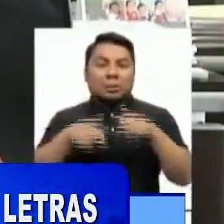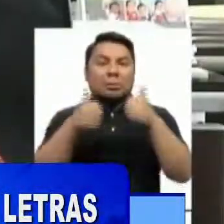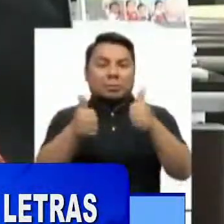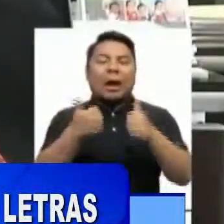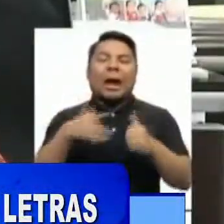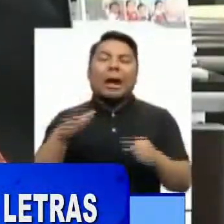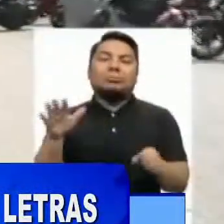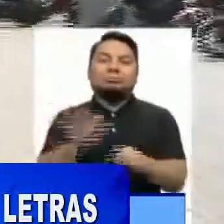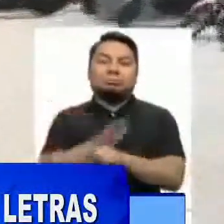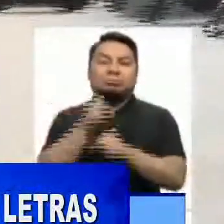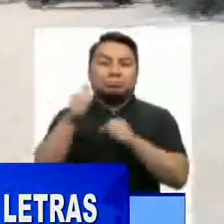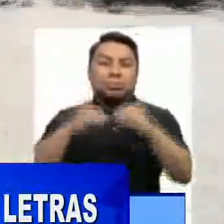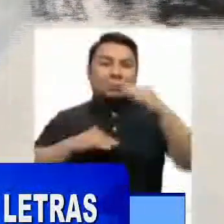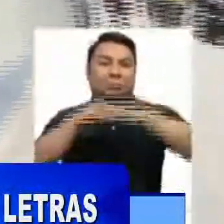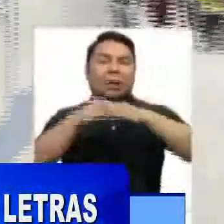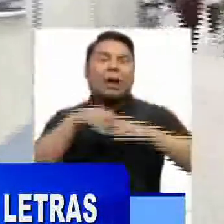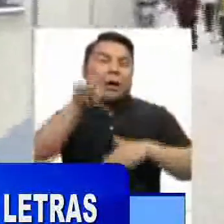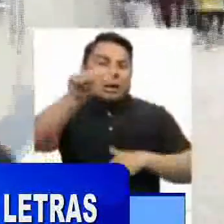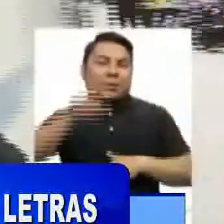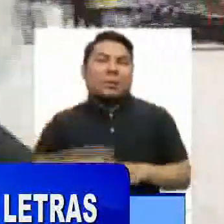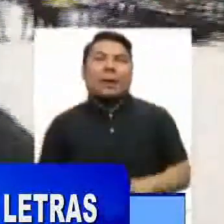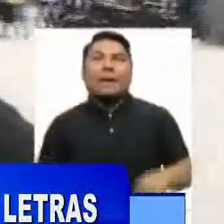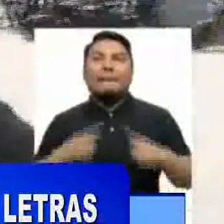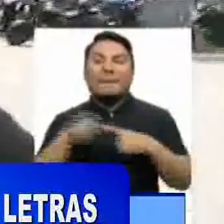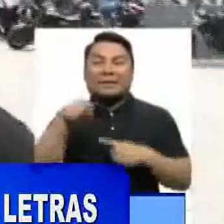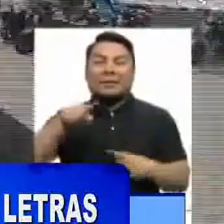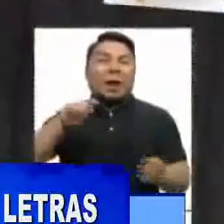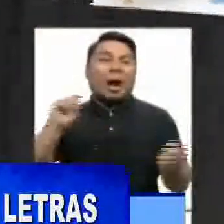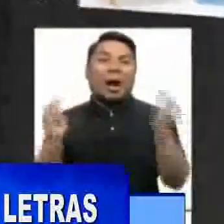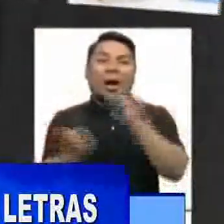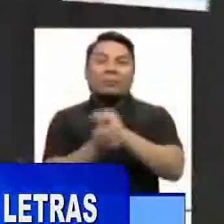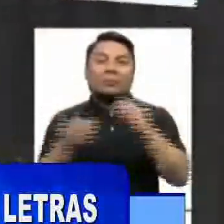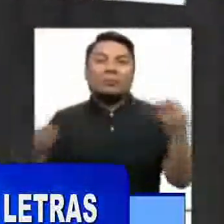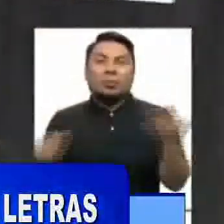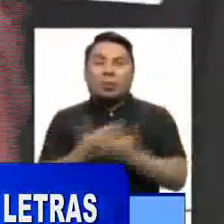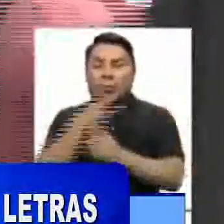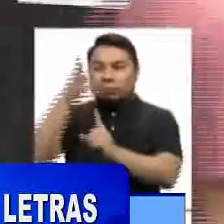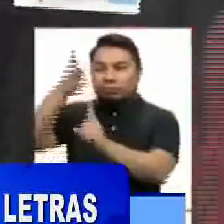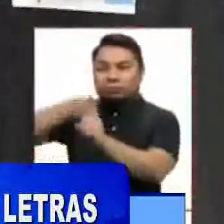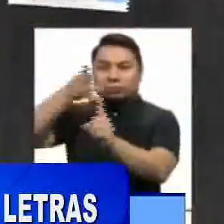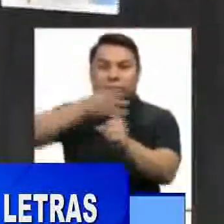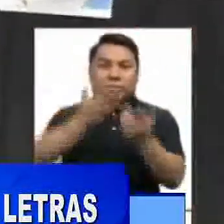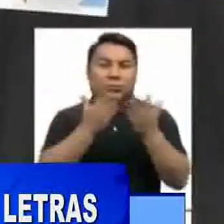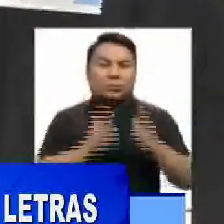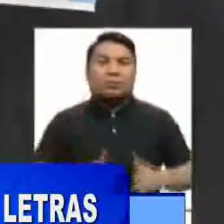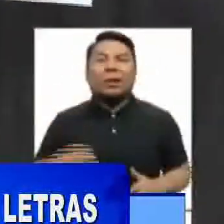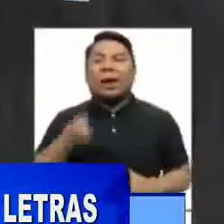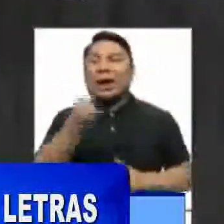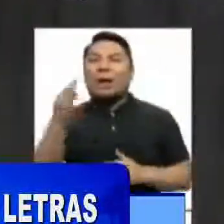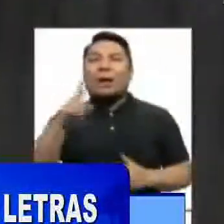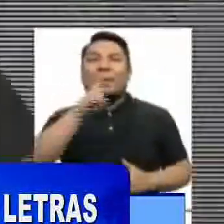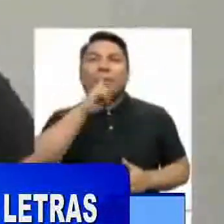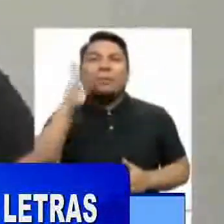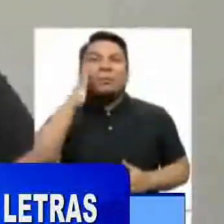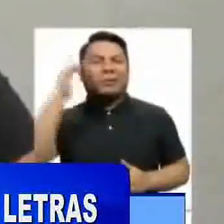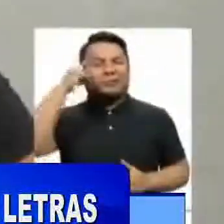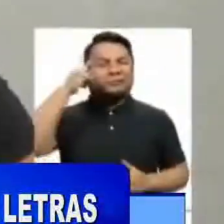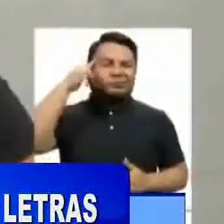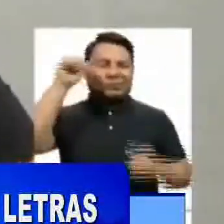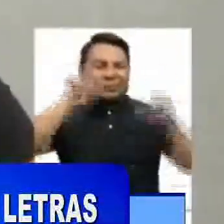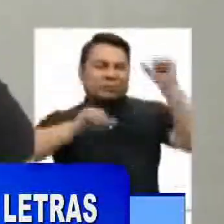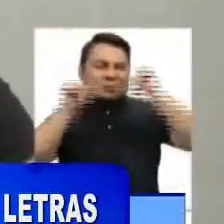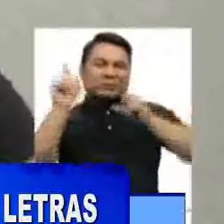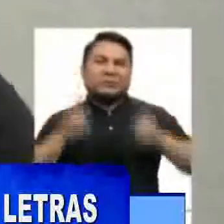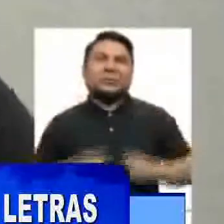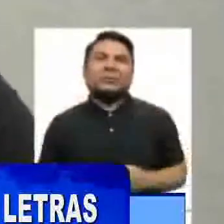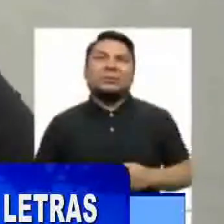logro satisfactorio. Sin embargo, este nuevo cambio en la evaluación de los escolares causó confusión entre los padres de familia. Debería